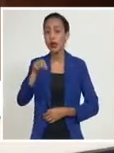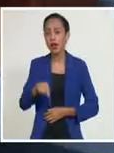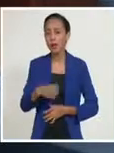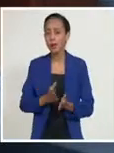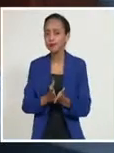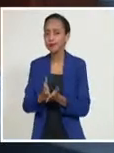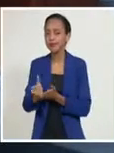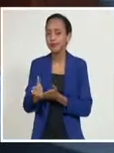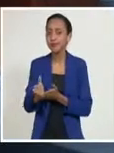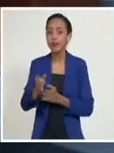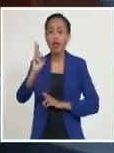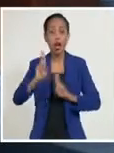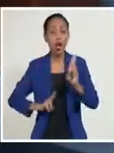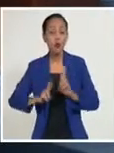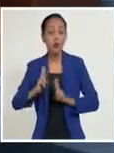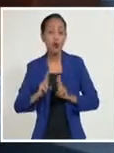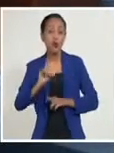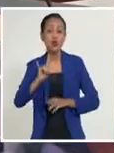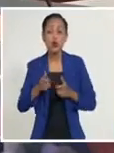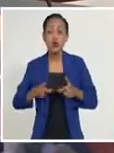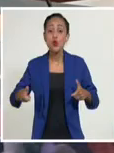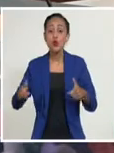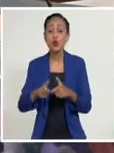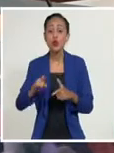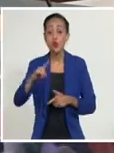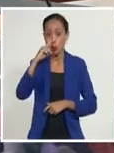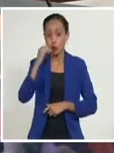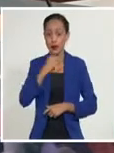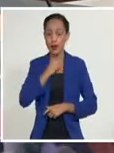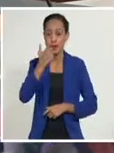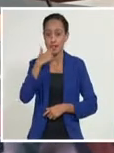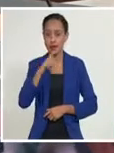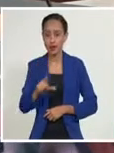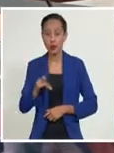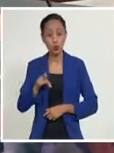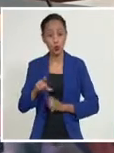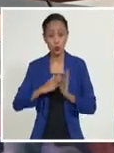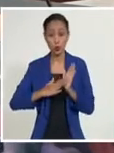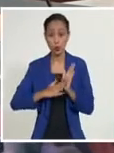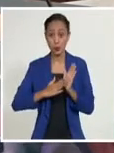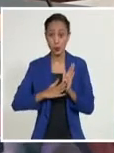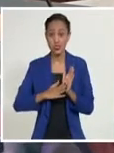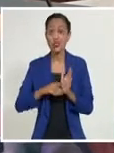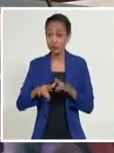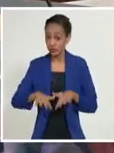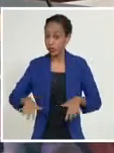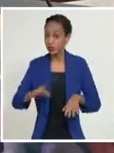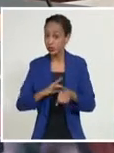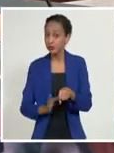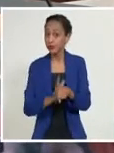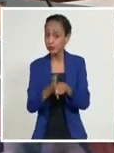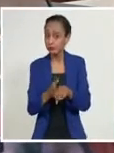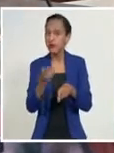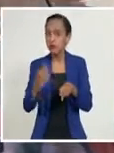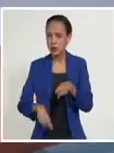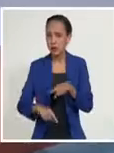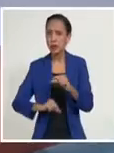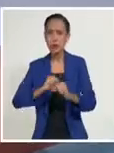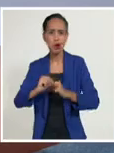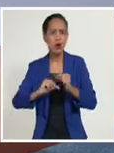continuidad a los acuerdos del noveno congreso de la unión en los últimos meses aún en medio de la pandemia se ha comenzado a